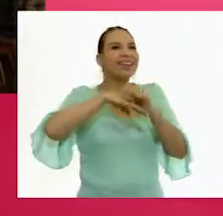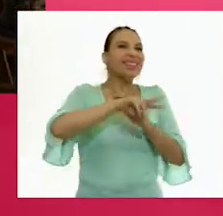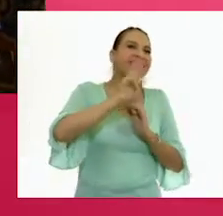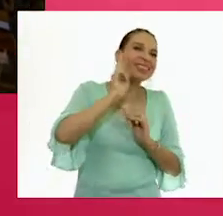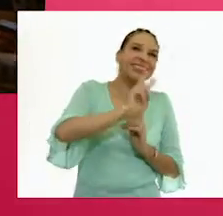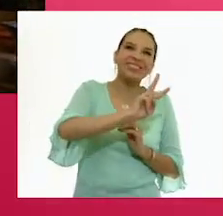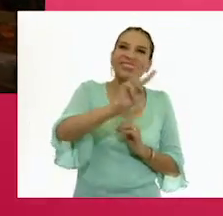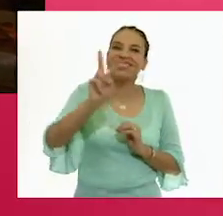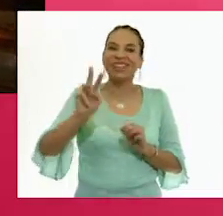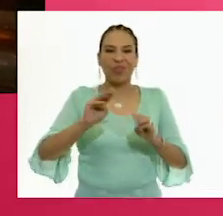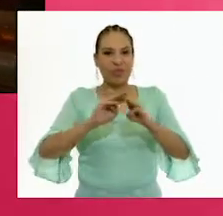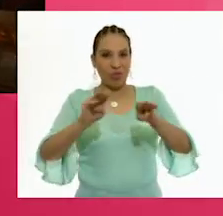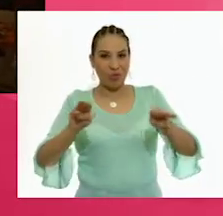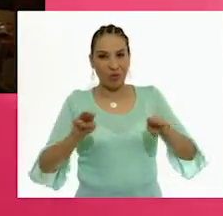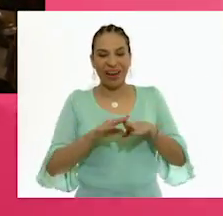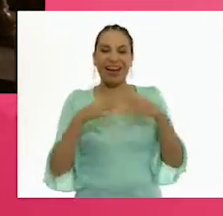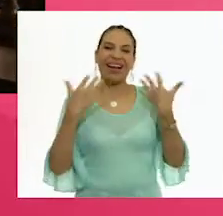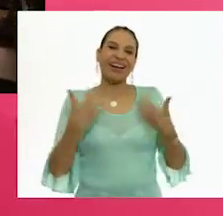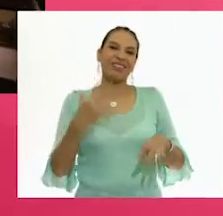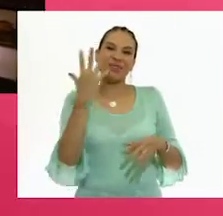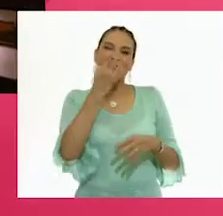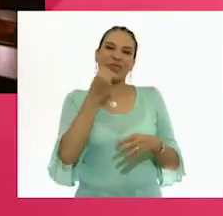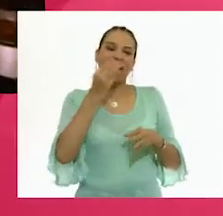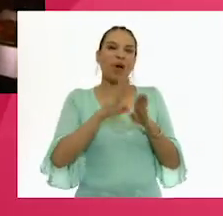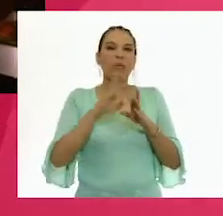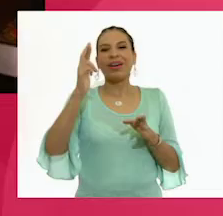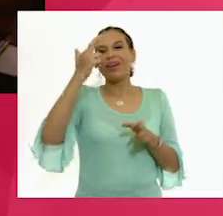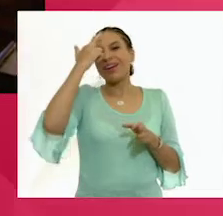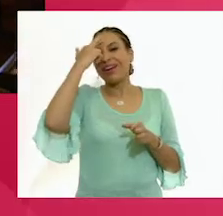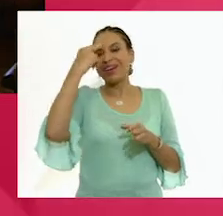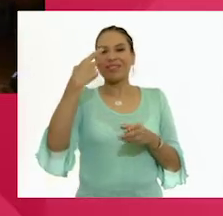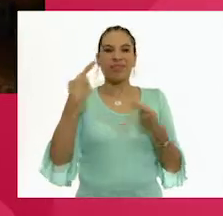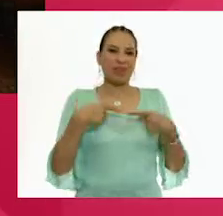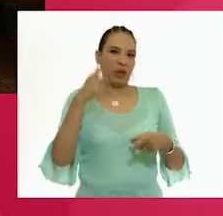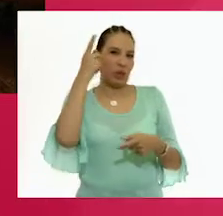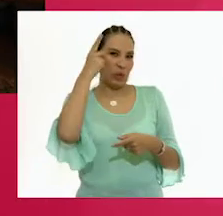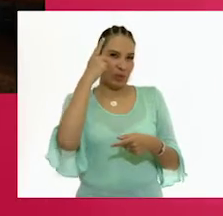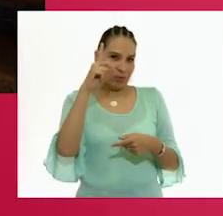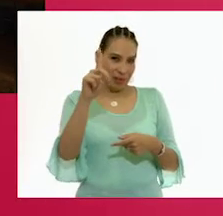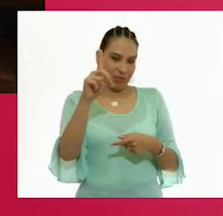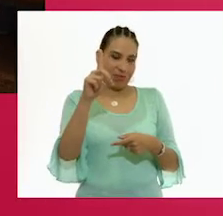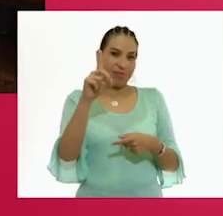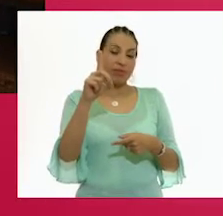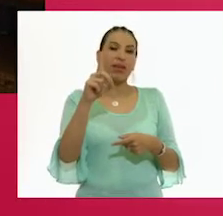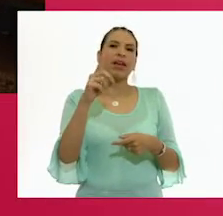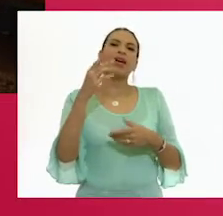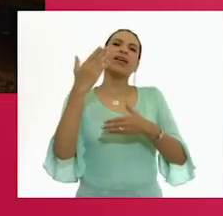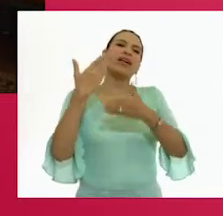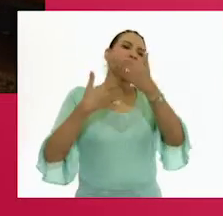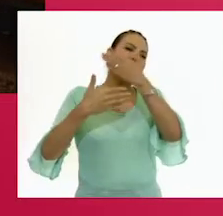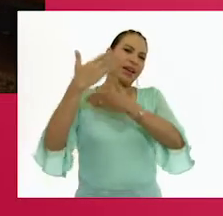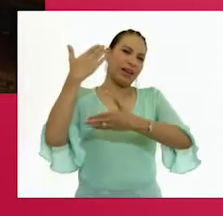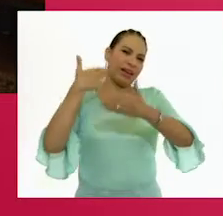algunos de sus muebles ha quedado la huella de sus propietarios en el tiempo.